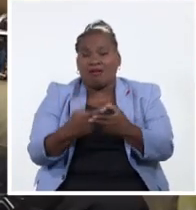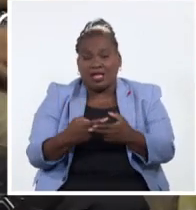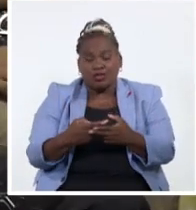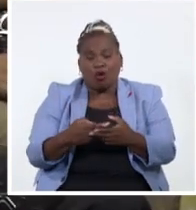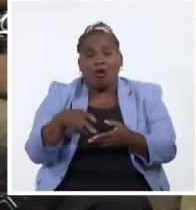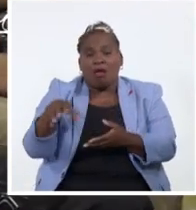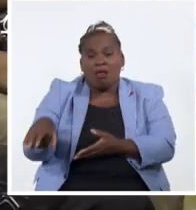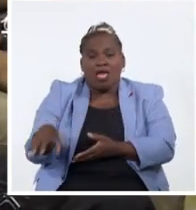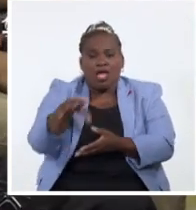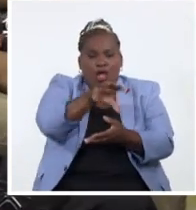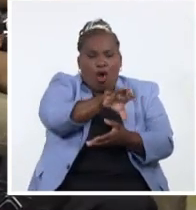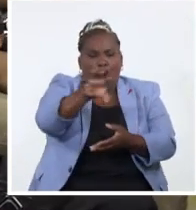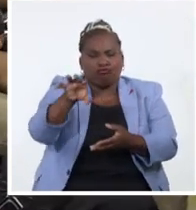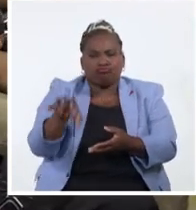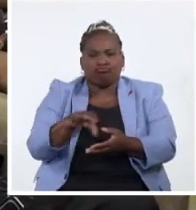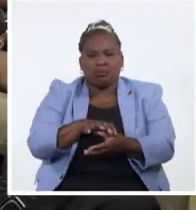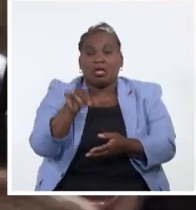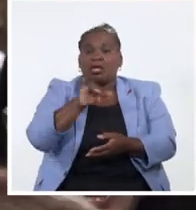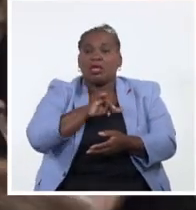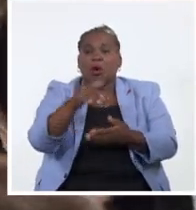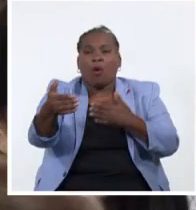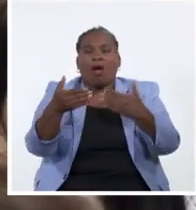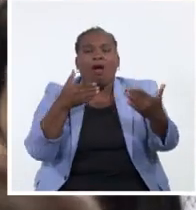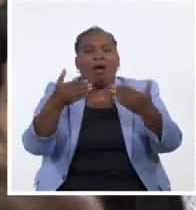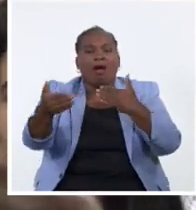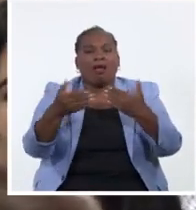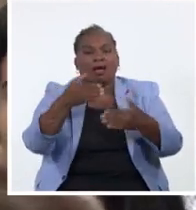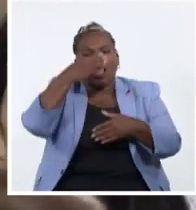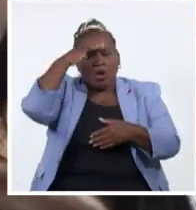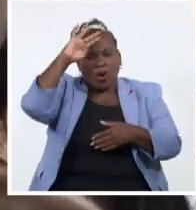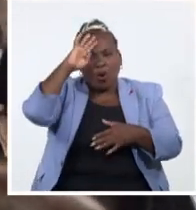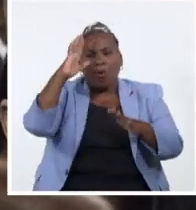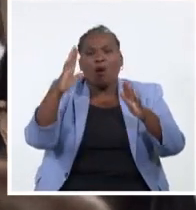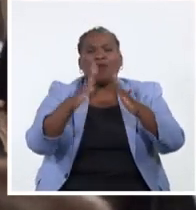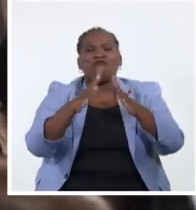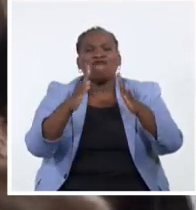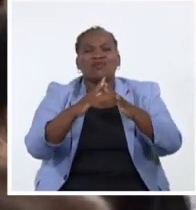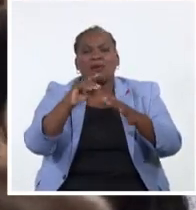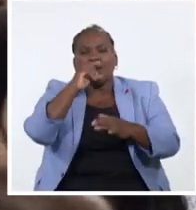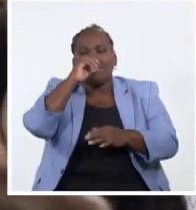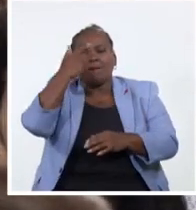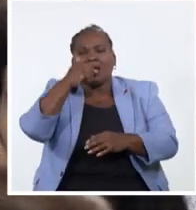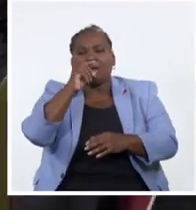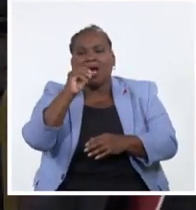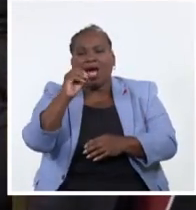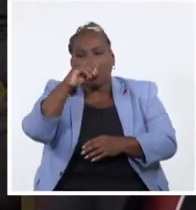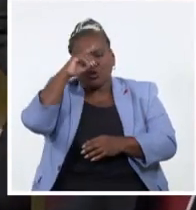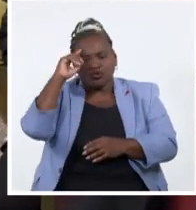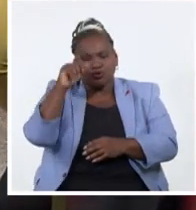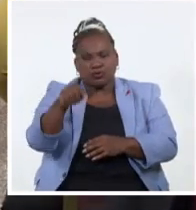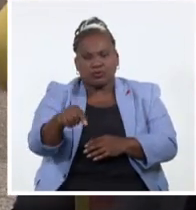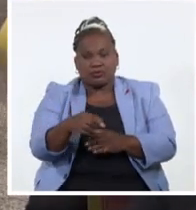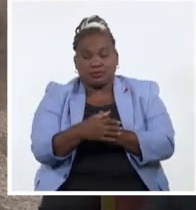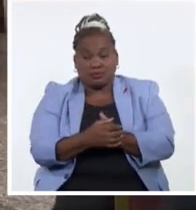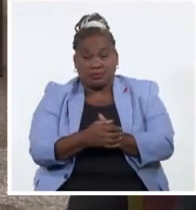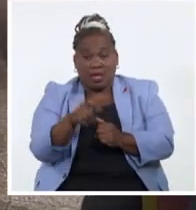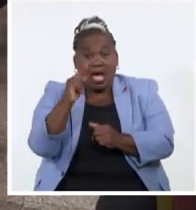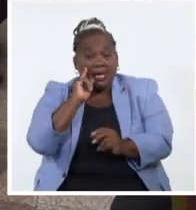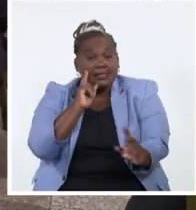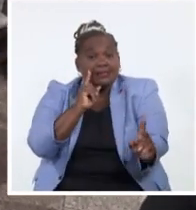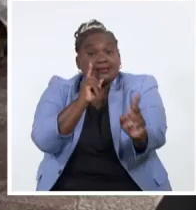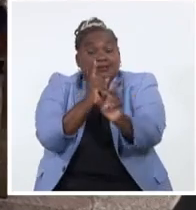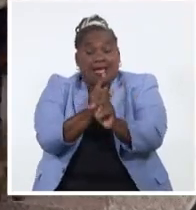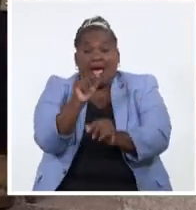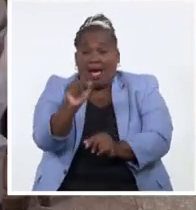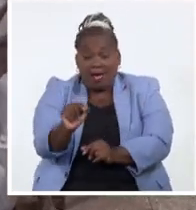intercambiaron con el presidente Díaz canel cubanos que Residen en esta nación y aportan con sus saberes este encuentro analizó